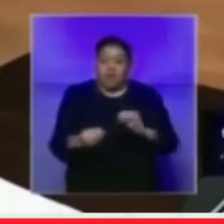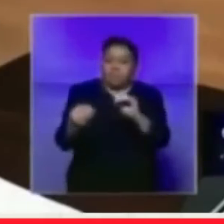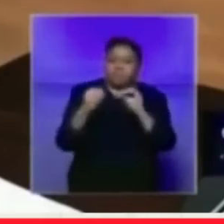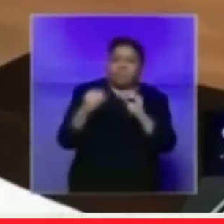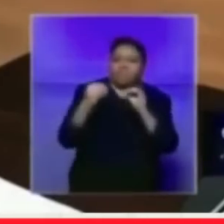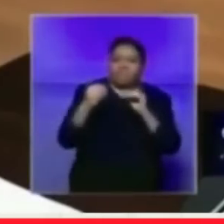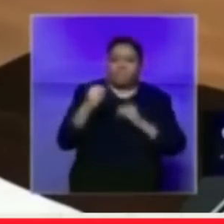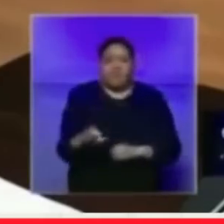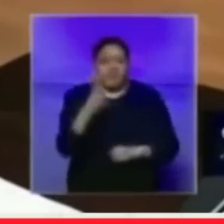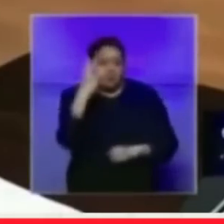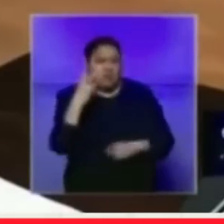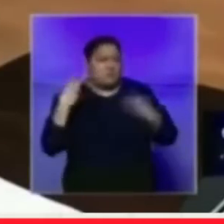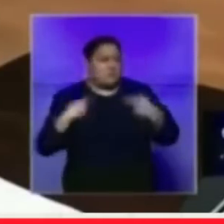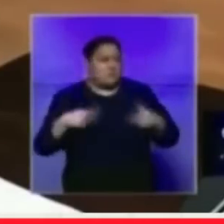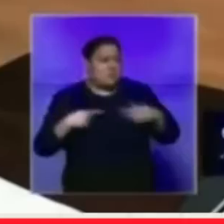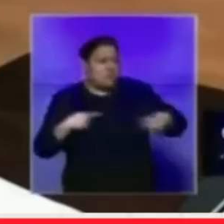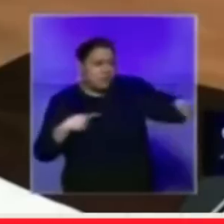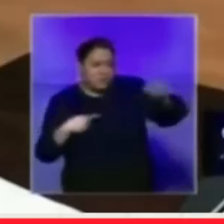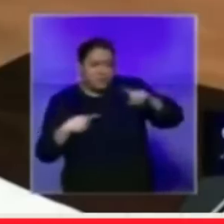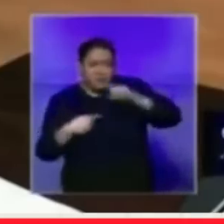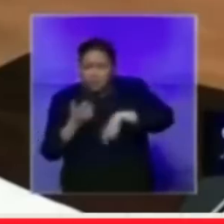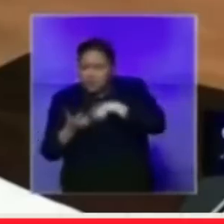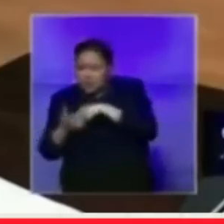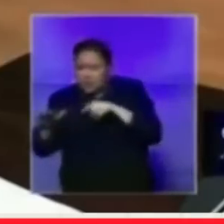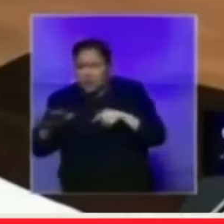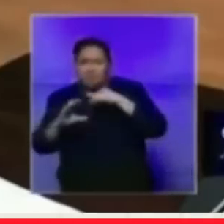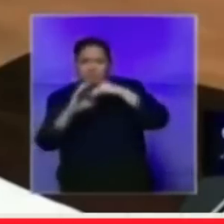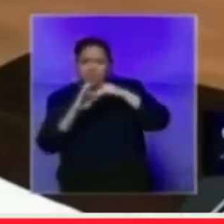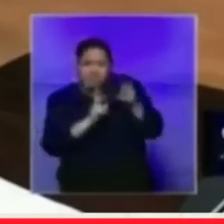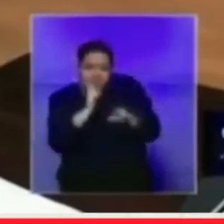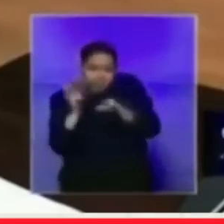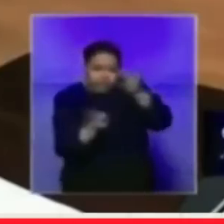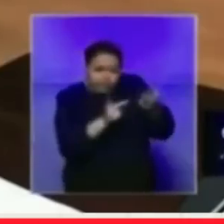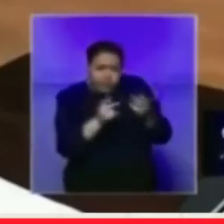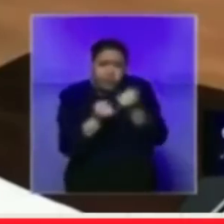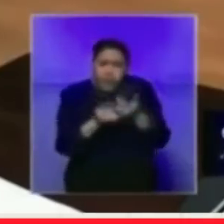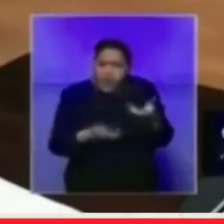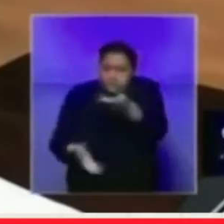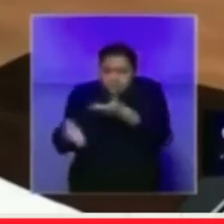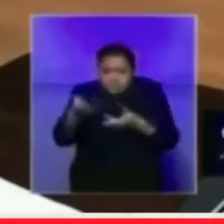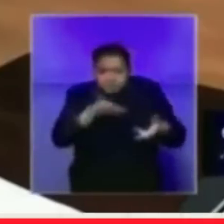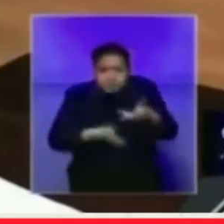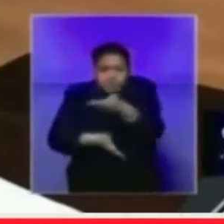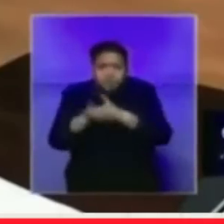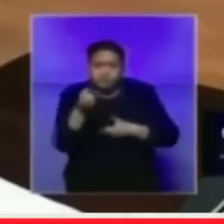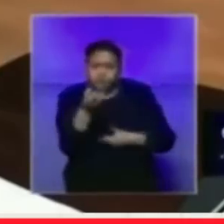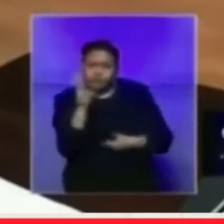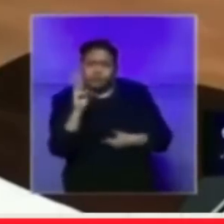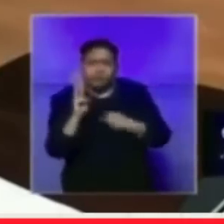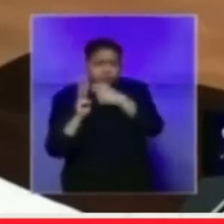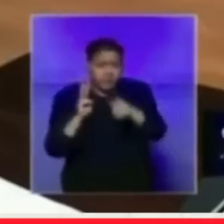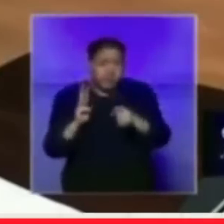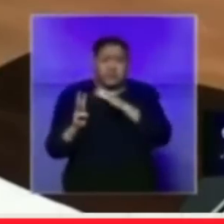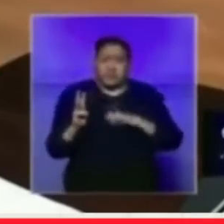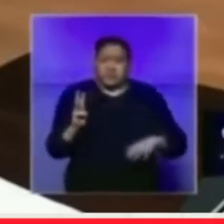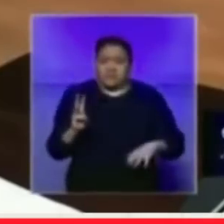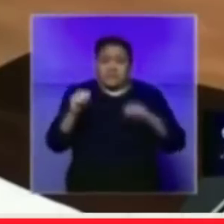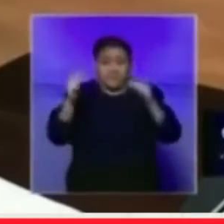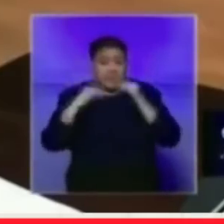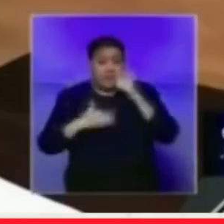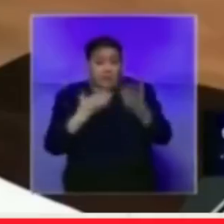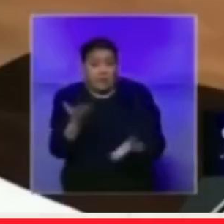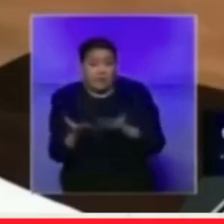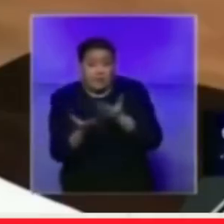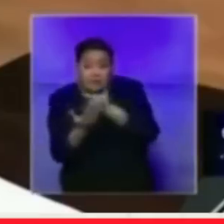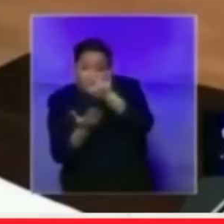la participación de la ciudadanía por regiones y la confrontación de ideas y propuestas entre quienes participaron. Se determinó el